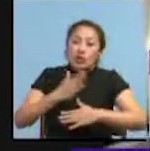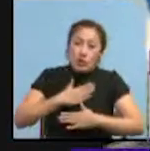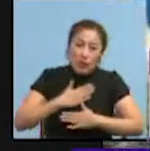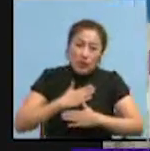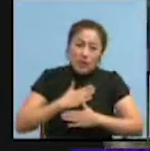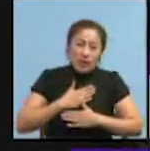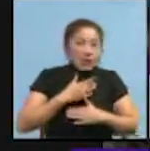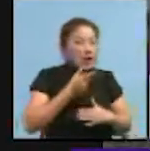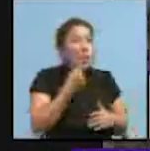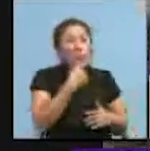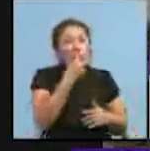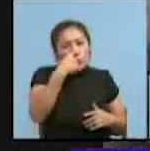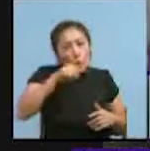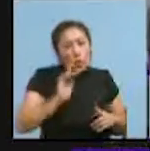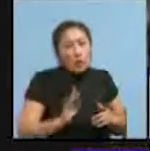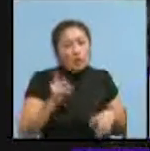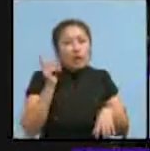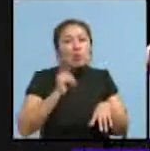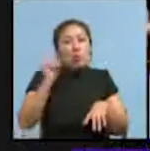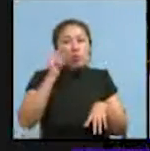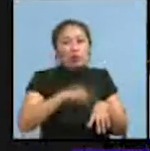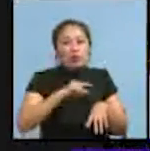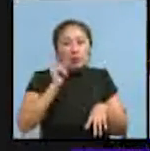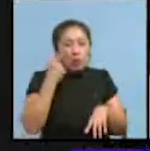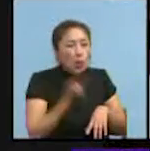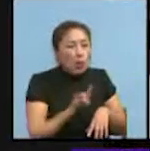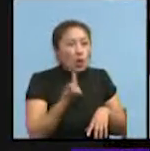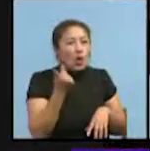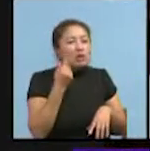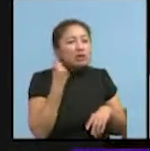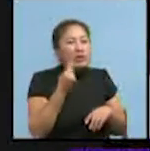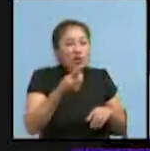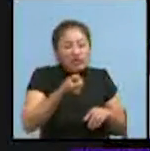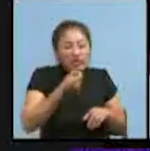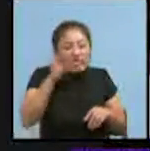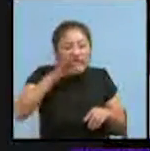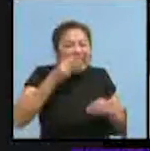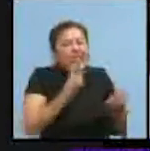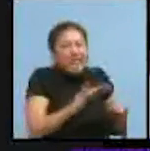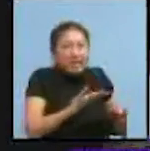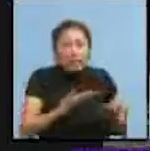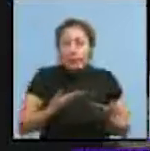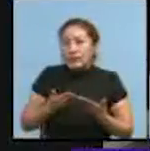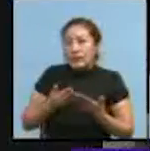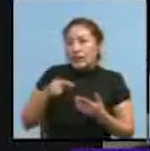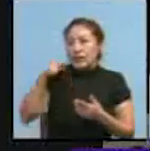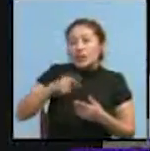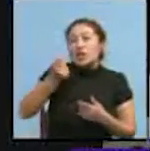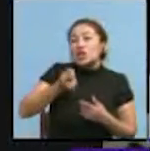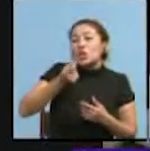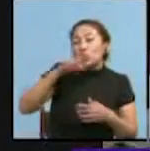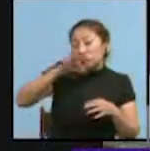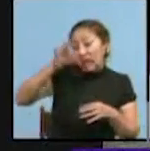Bueno, Mercedes, te hago una sola pregunta, porque ya estamos con poco tiempo. ¿Qué son estas hierbas medicinales? Contame. Son remedios